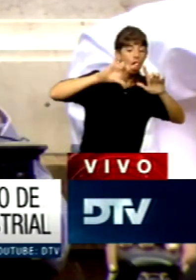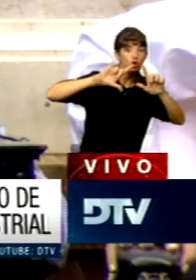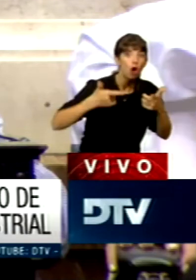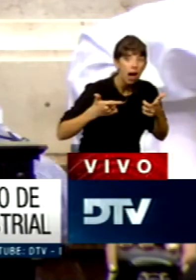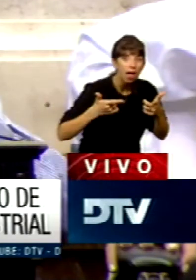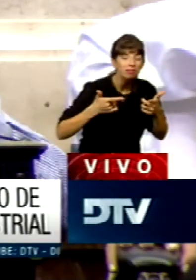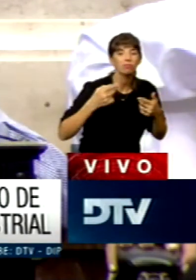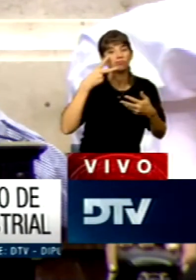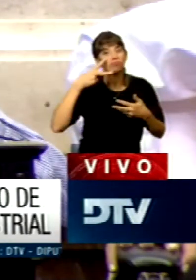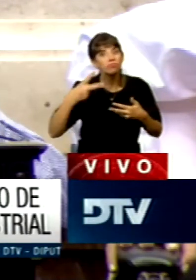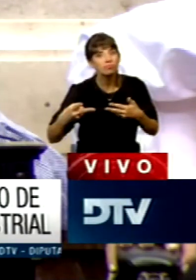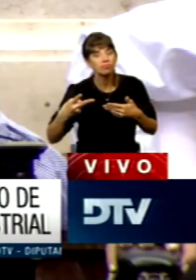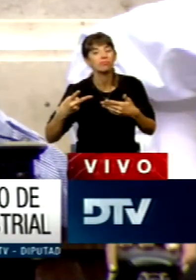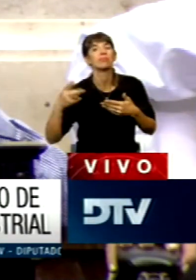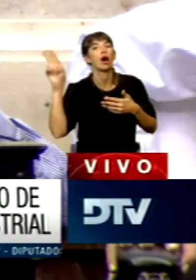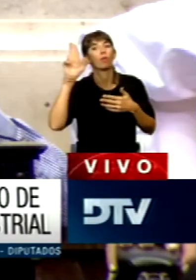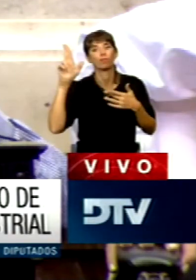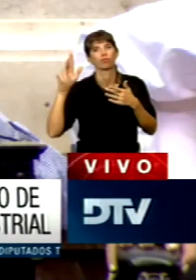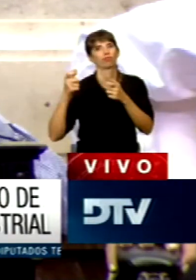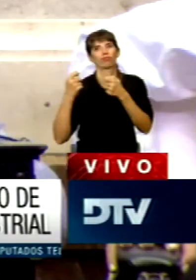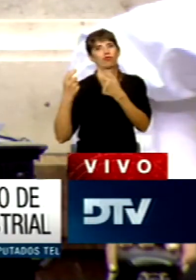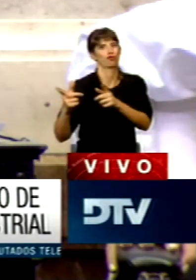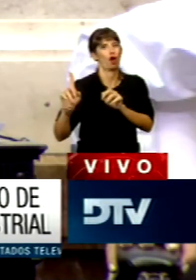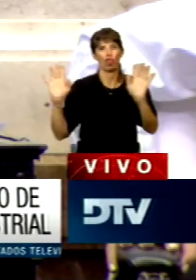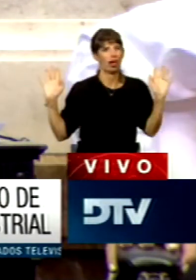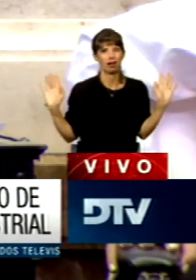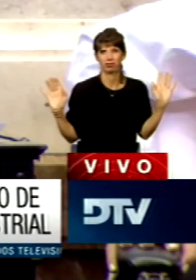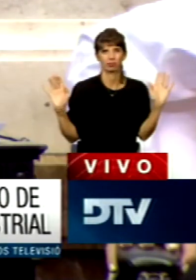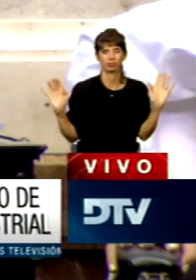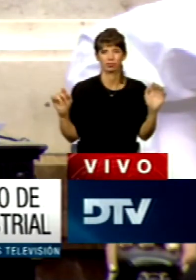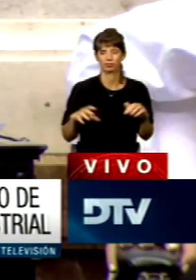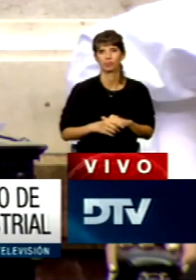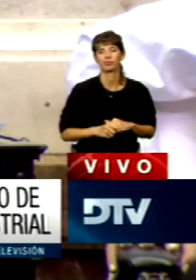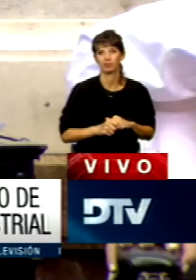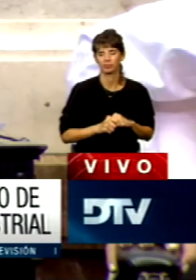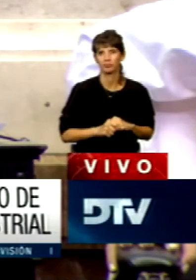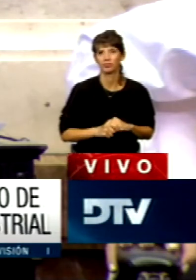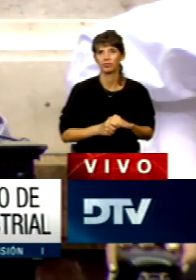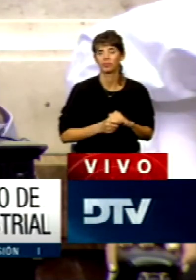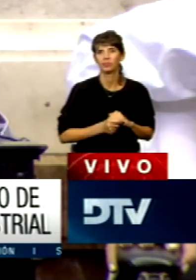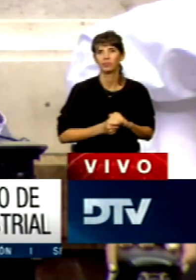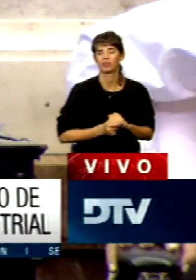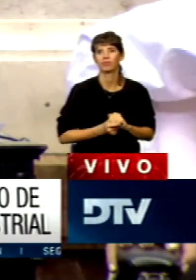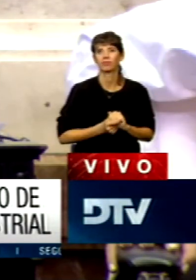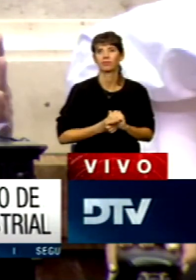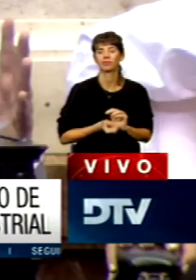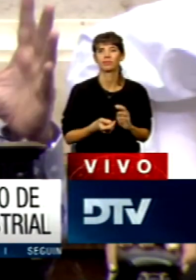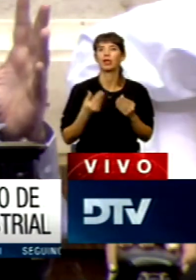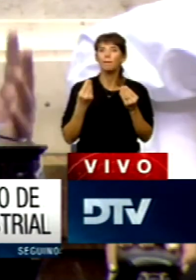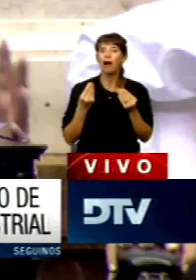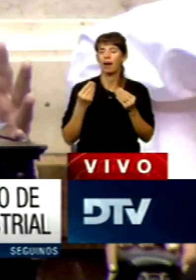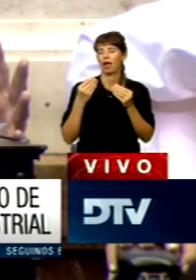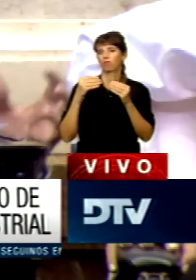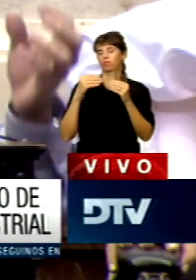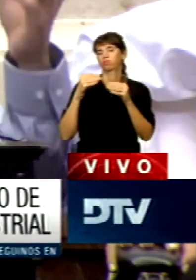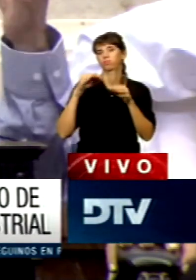él no se puede otorgar ningún tipo de otorgamiento de licencia o autorizaciones para la